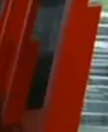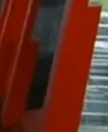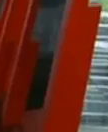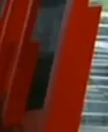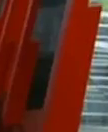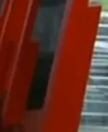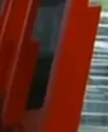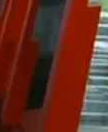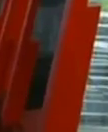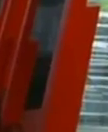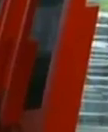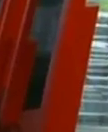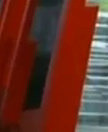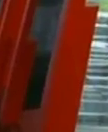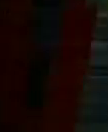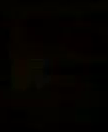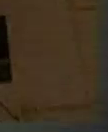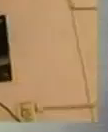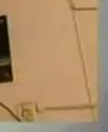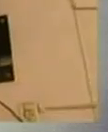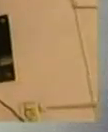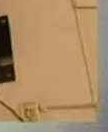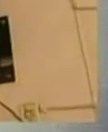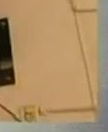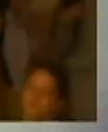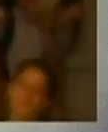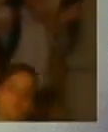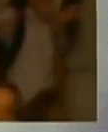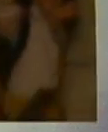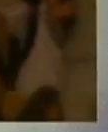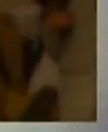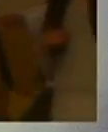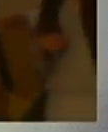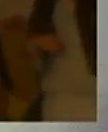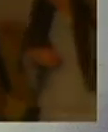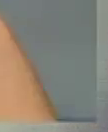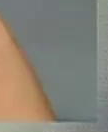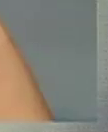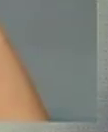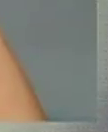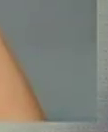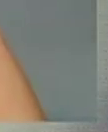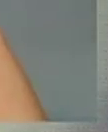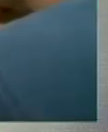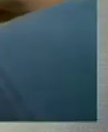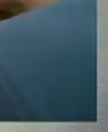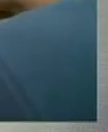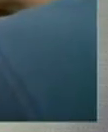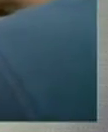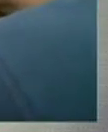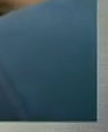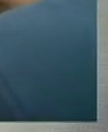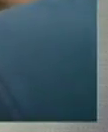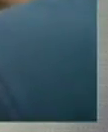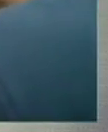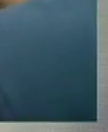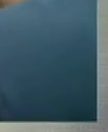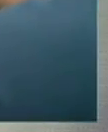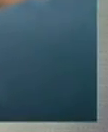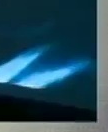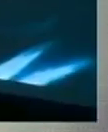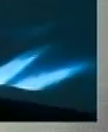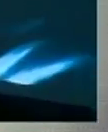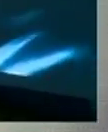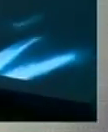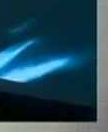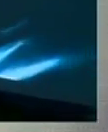en recuadro, sino que ya está fileteada. El canal regional Teleantioquia debe basar sus decisiones no solo en cumplir la normatividad, sino